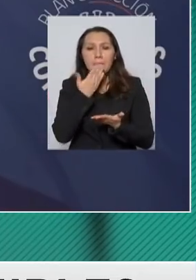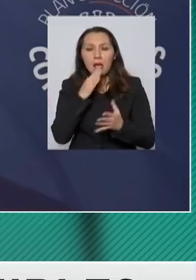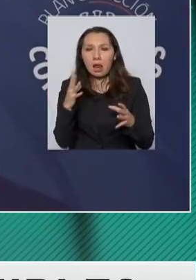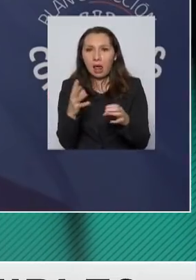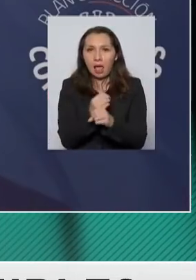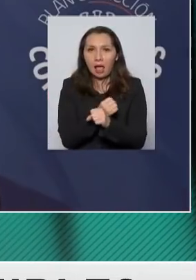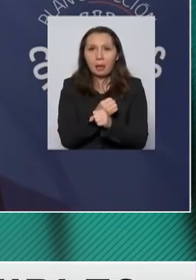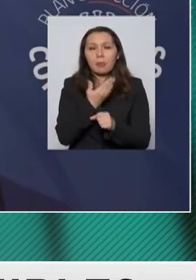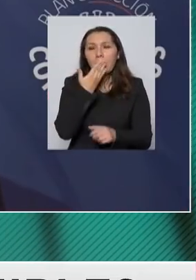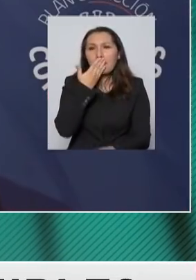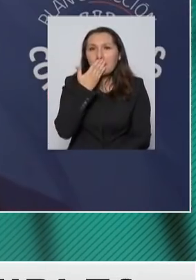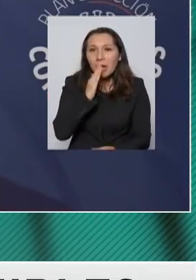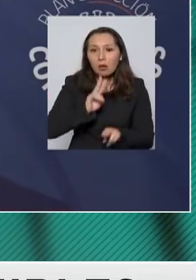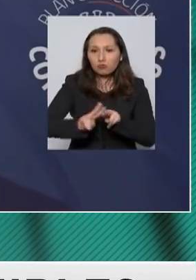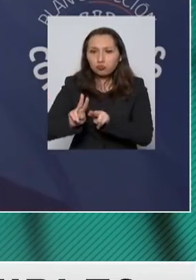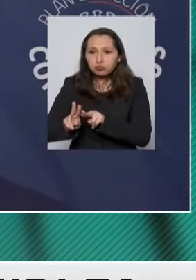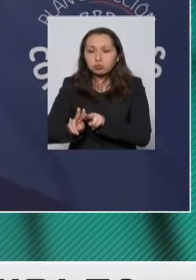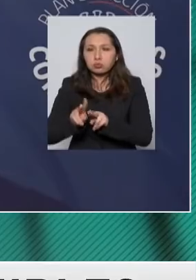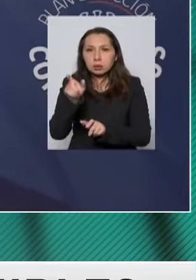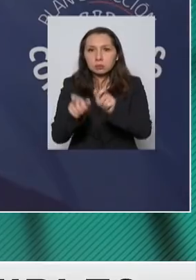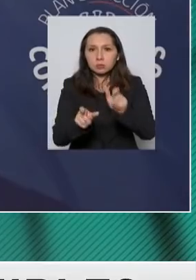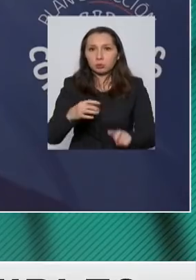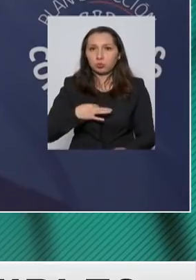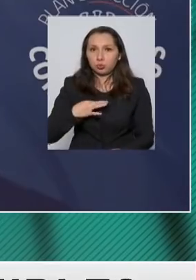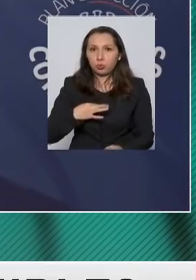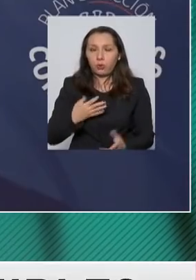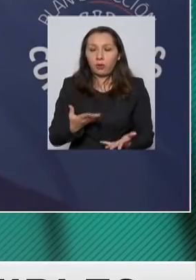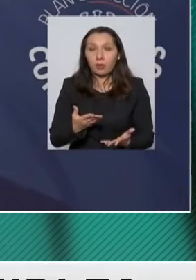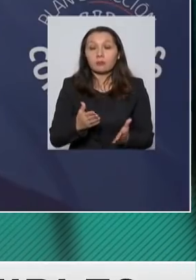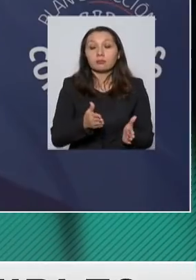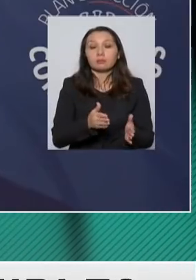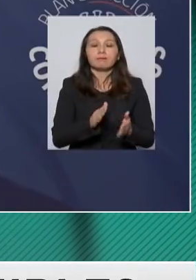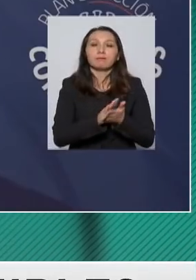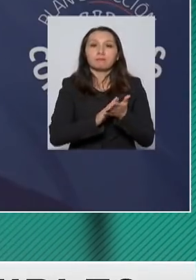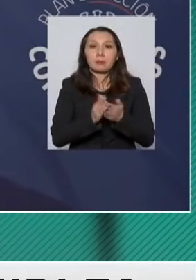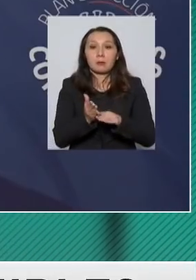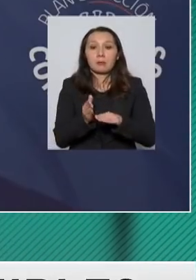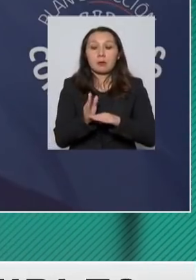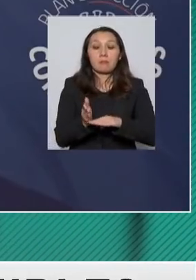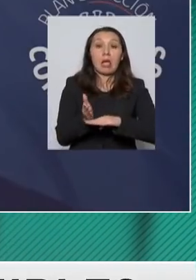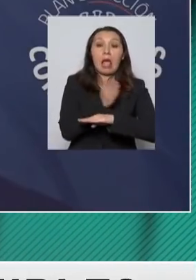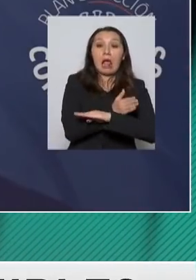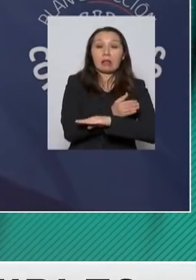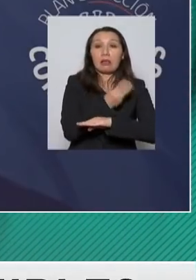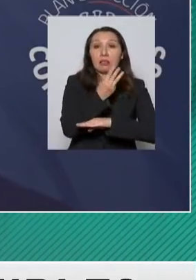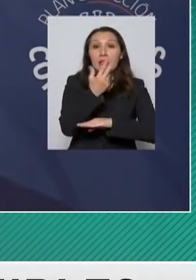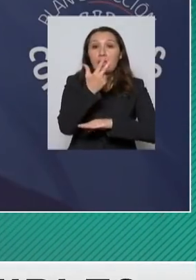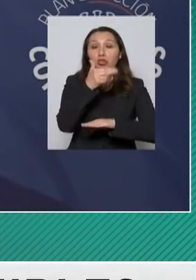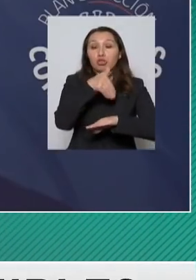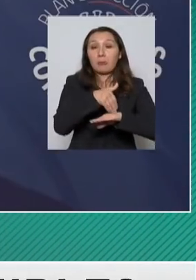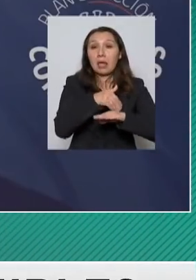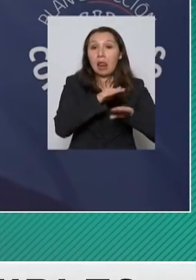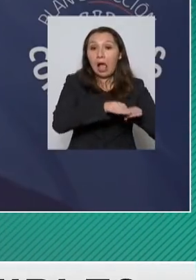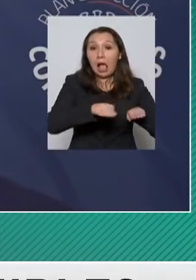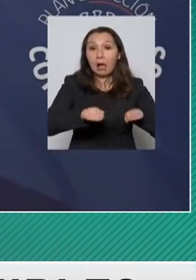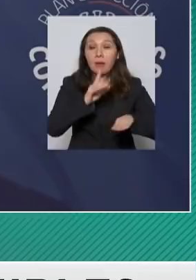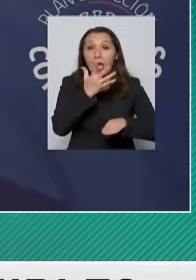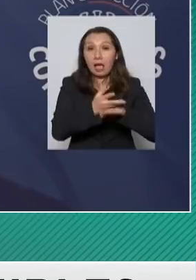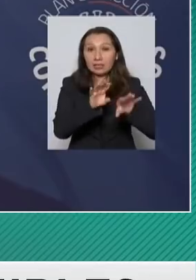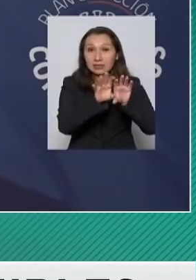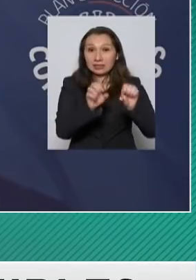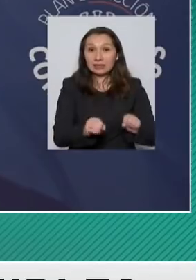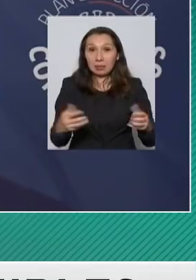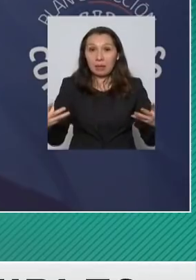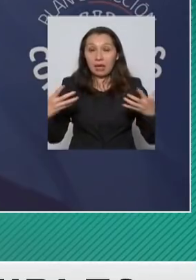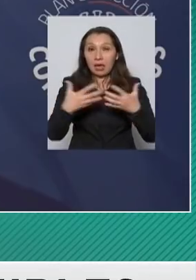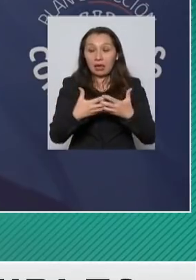rapidez y una mejor solución a los ciudadanos. Pasar de 38.000 camas que tiene nuestro sistema